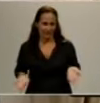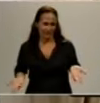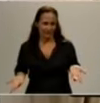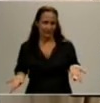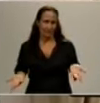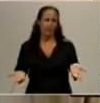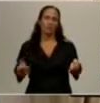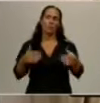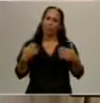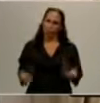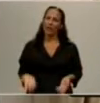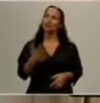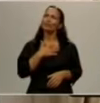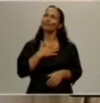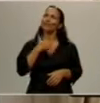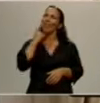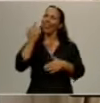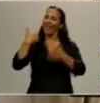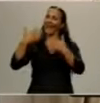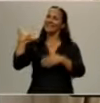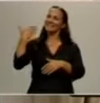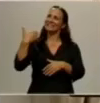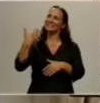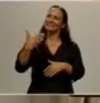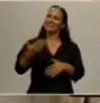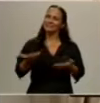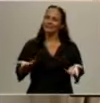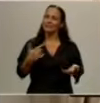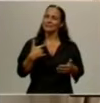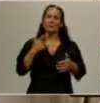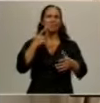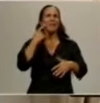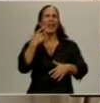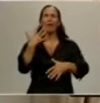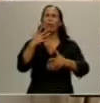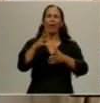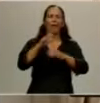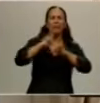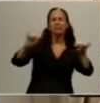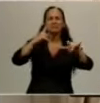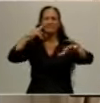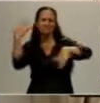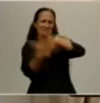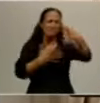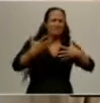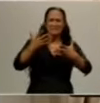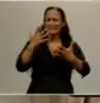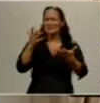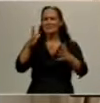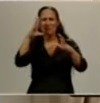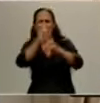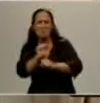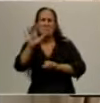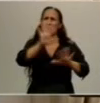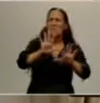realmente todos estos días de un verdadero aquelarre informativo, confusiones que